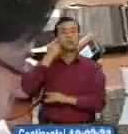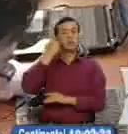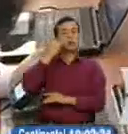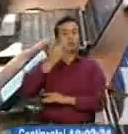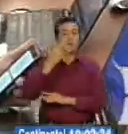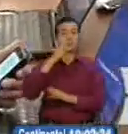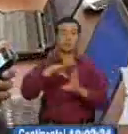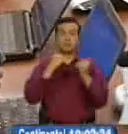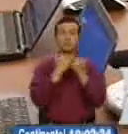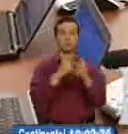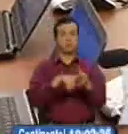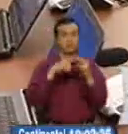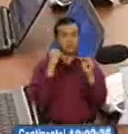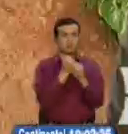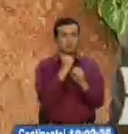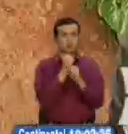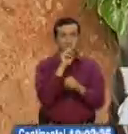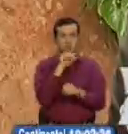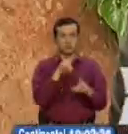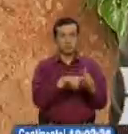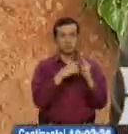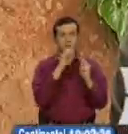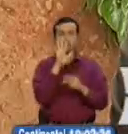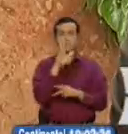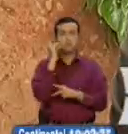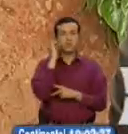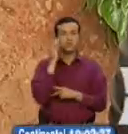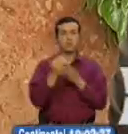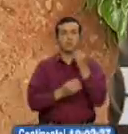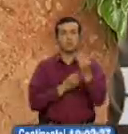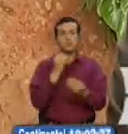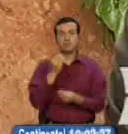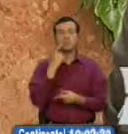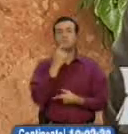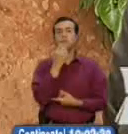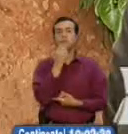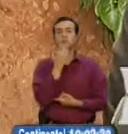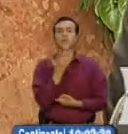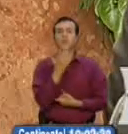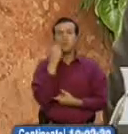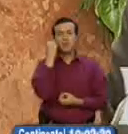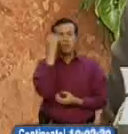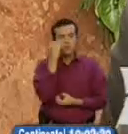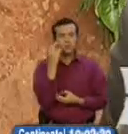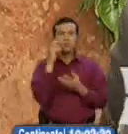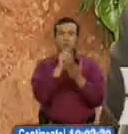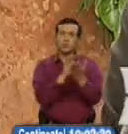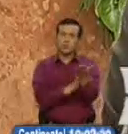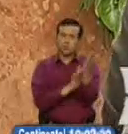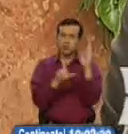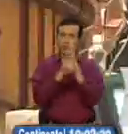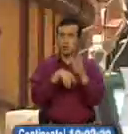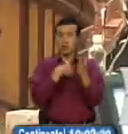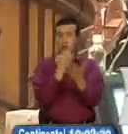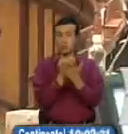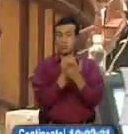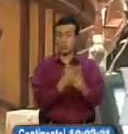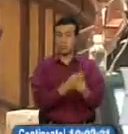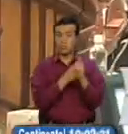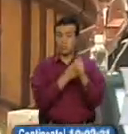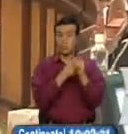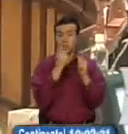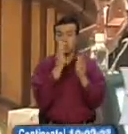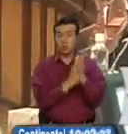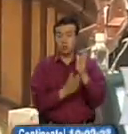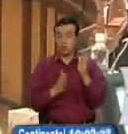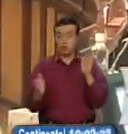comisión empezó a trabajar desde este martes. Nosotros tenemos 5 días para conocer todo el proyecto de ley económico urgente. Con los tiempos